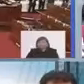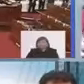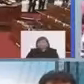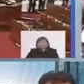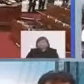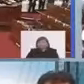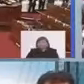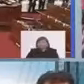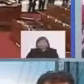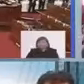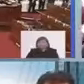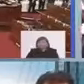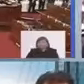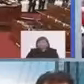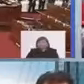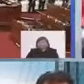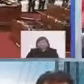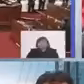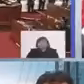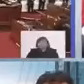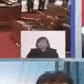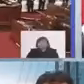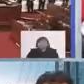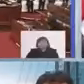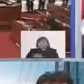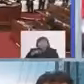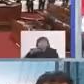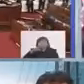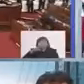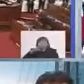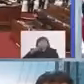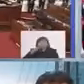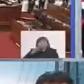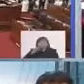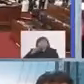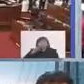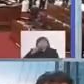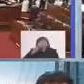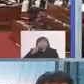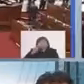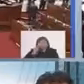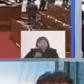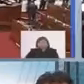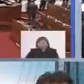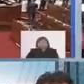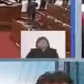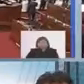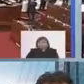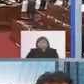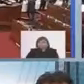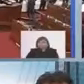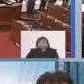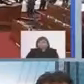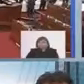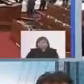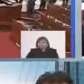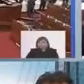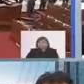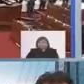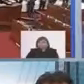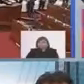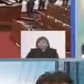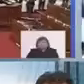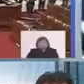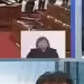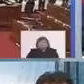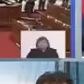instituciones del Estado legalmente establecidas. Hace solo unas horas ha habido una serie de renuncias